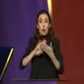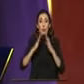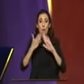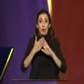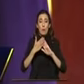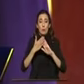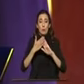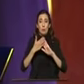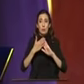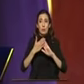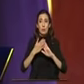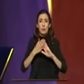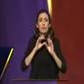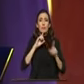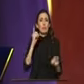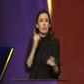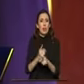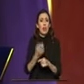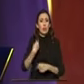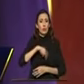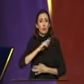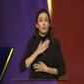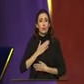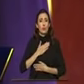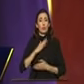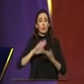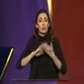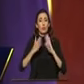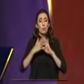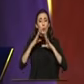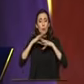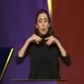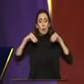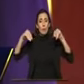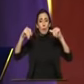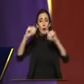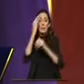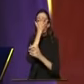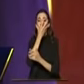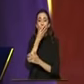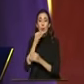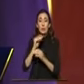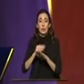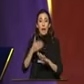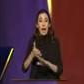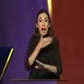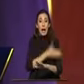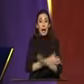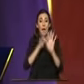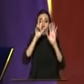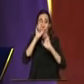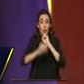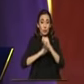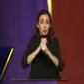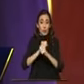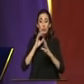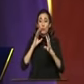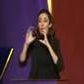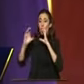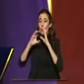mágicos. Claro que somos pueblos mágicos. Hace unos 8 años conversaba con Gabriel García Márquez y me